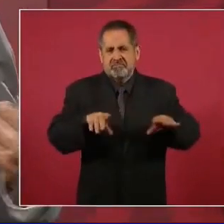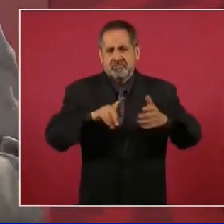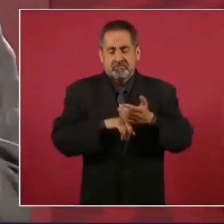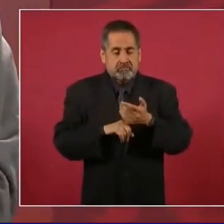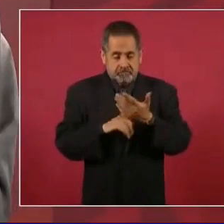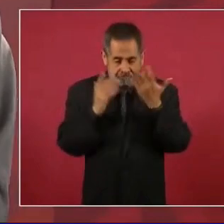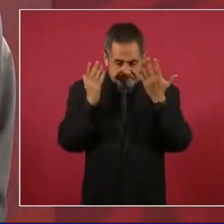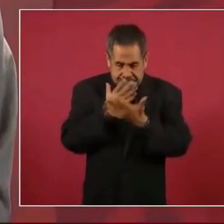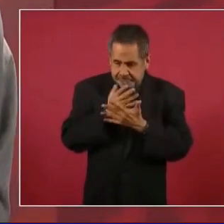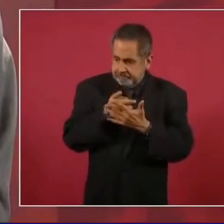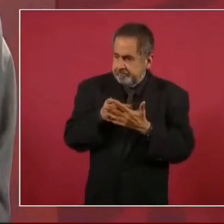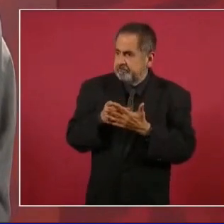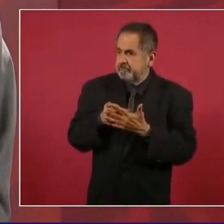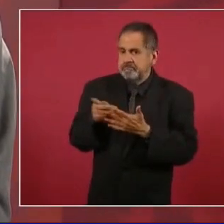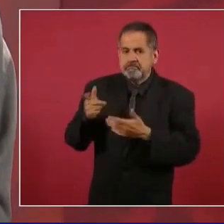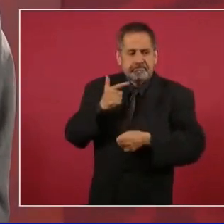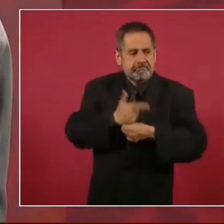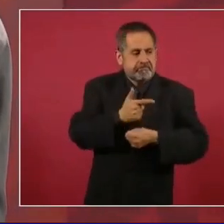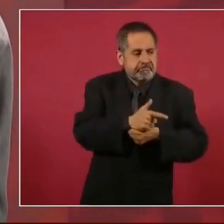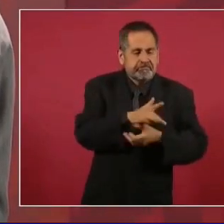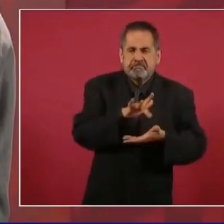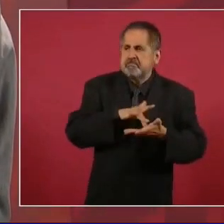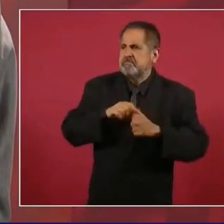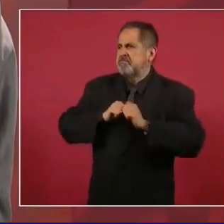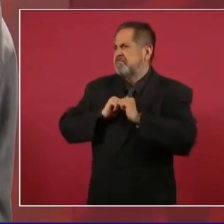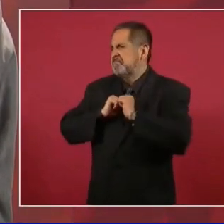es algo